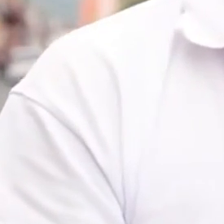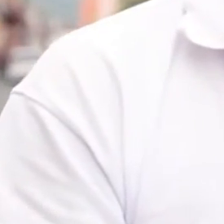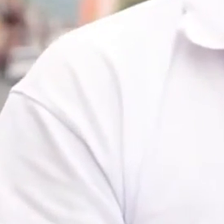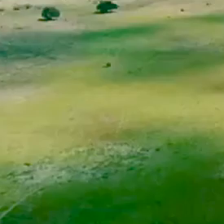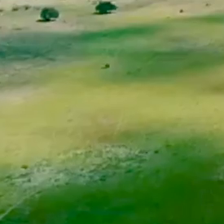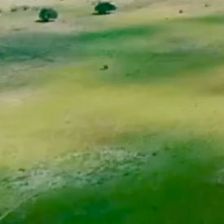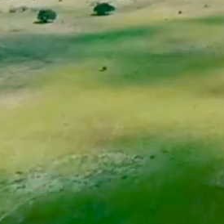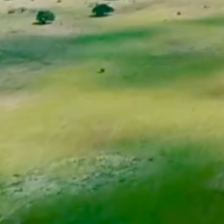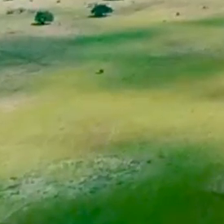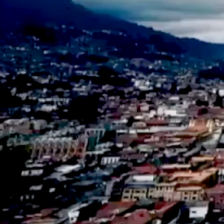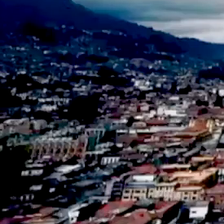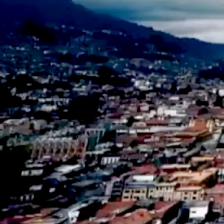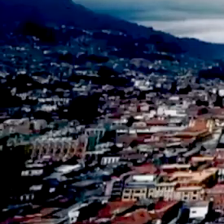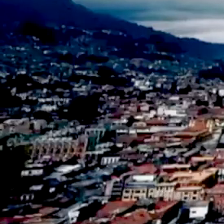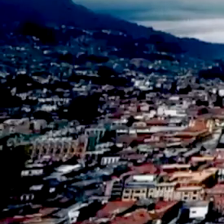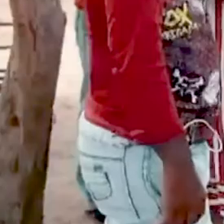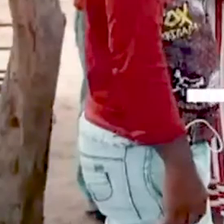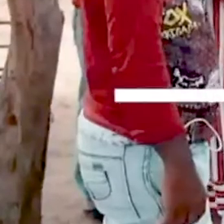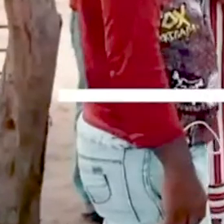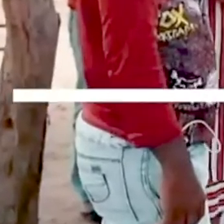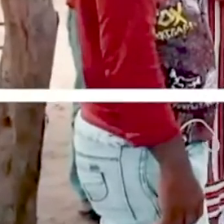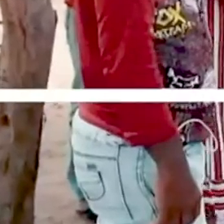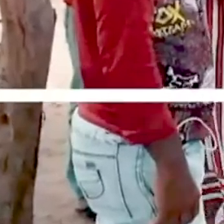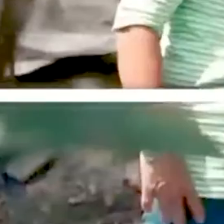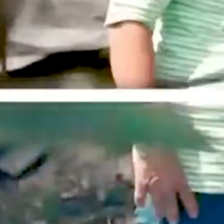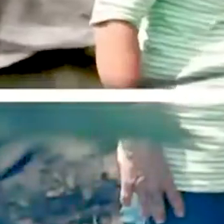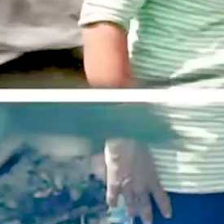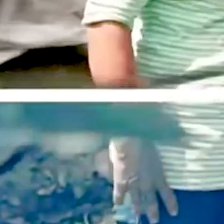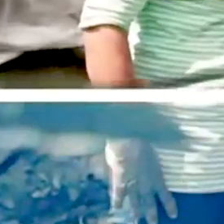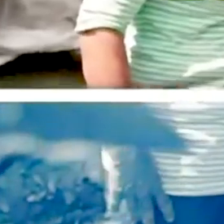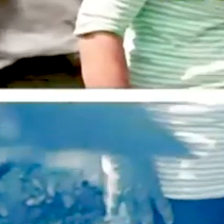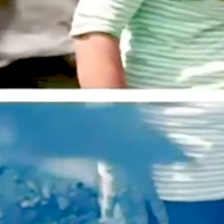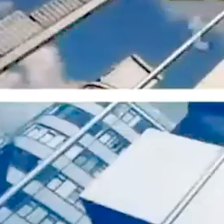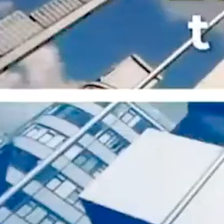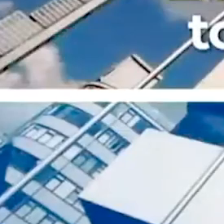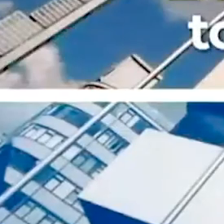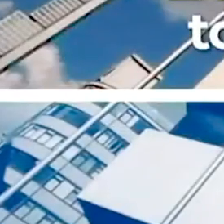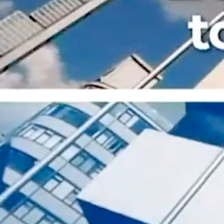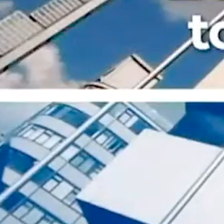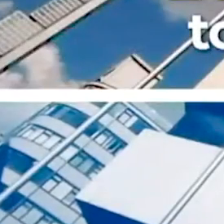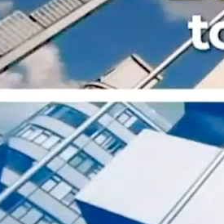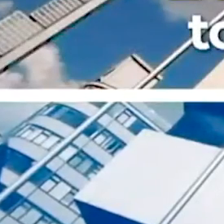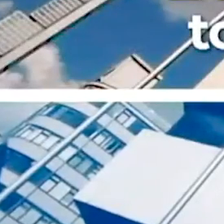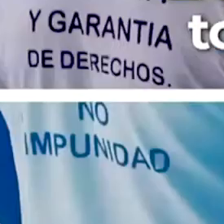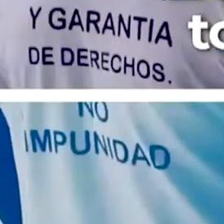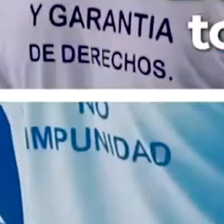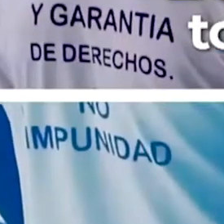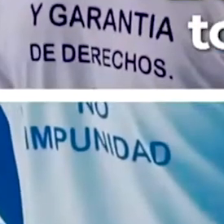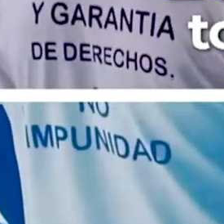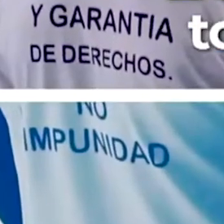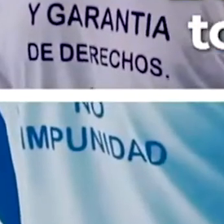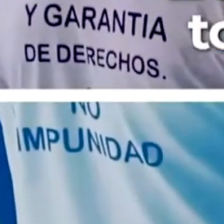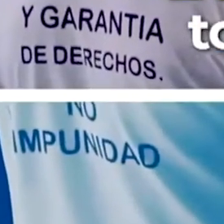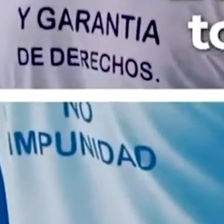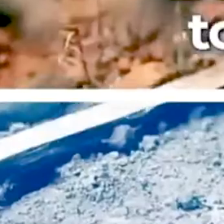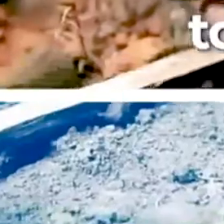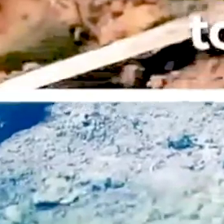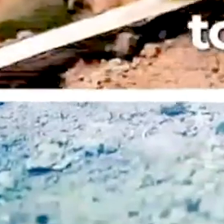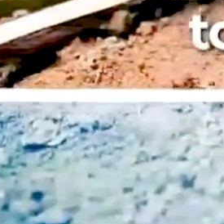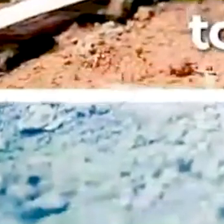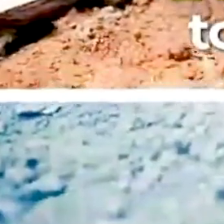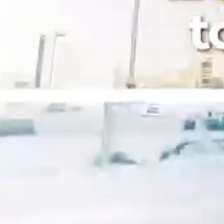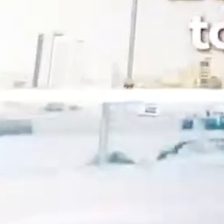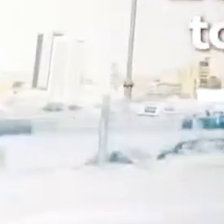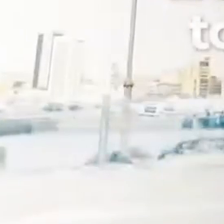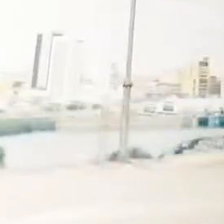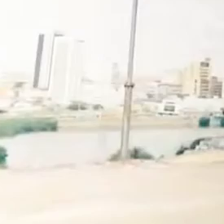nuestros derechos. La Procuraduría General de la Nación cumplió en el 2021 su misión constitucional de proteger y garantizar